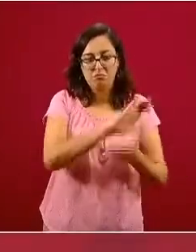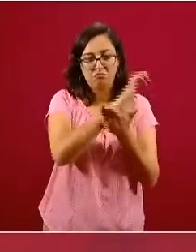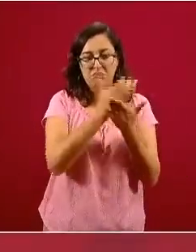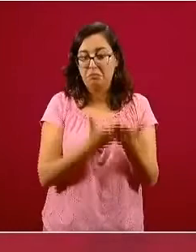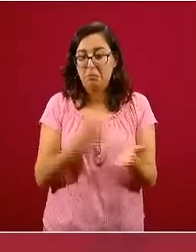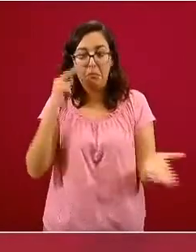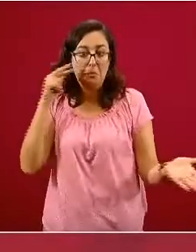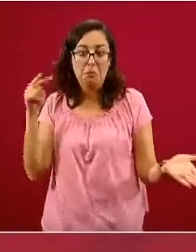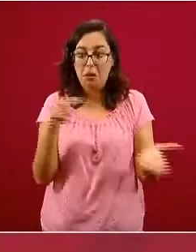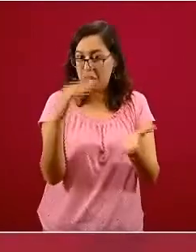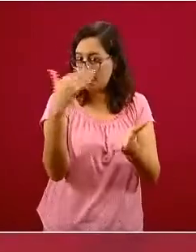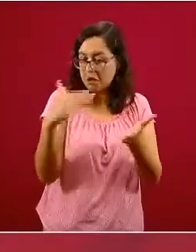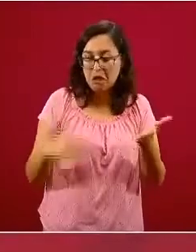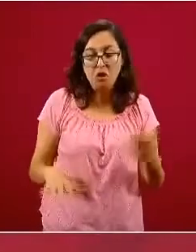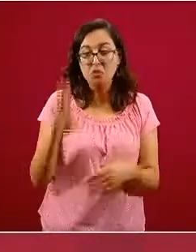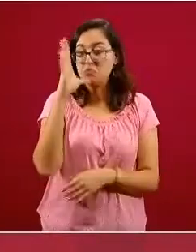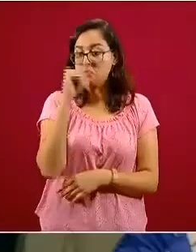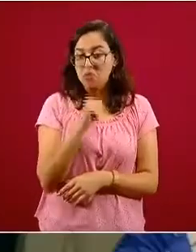así,